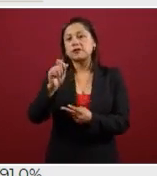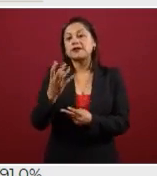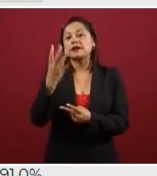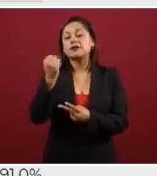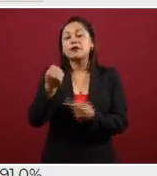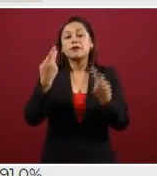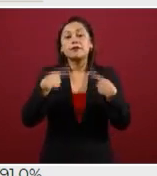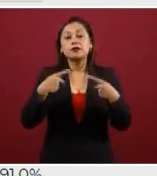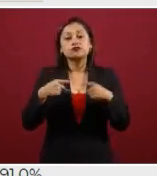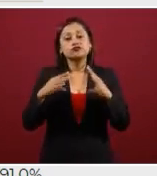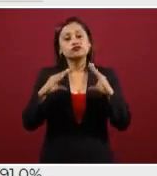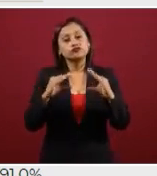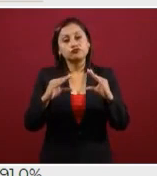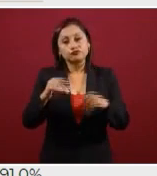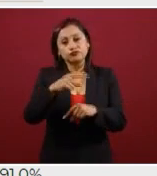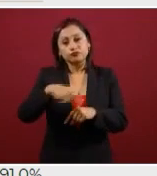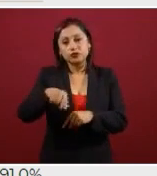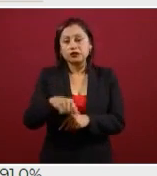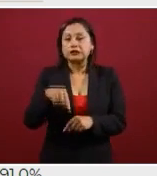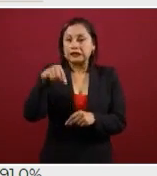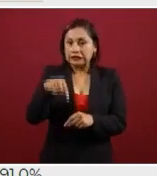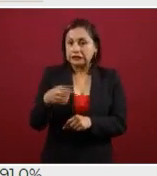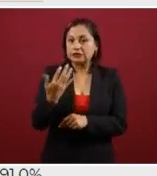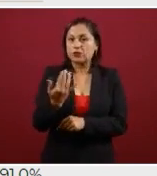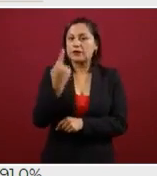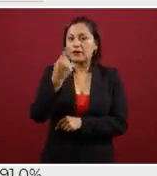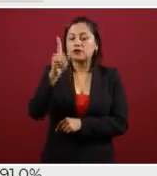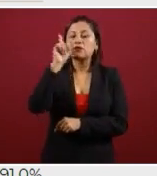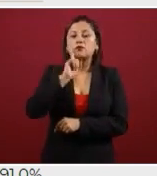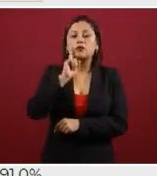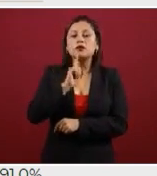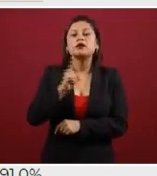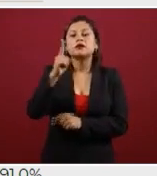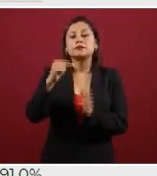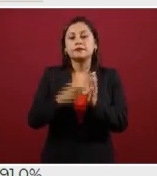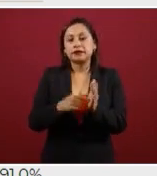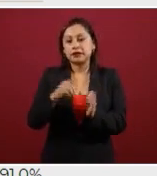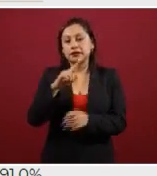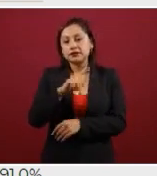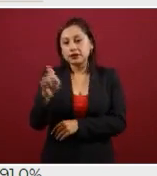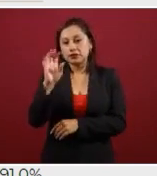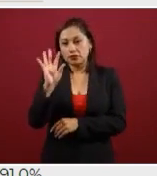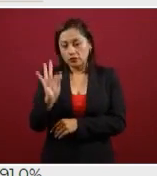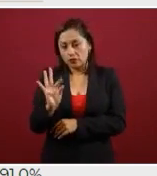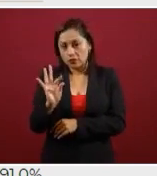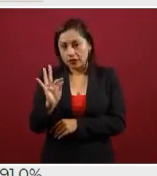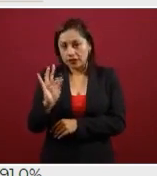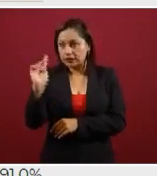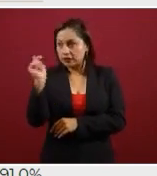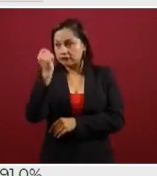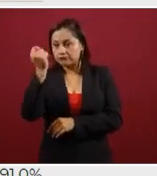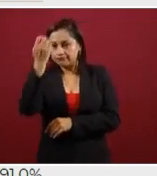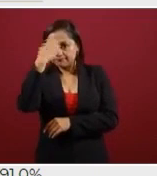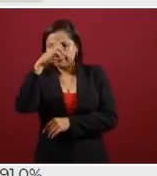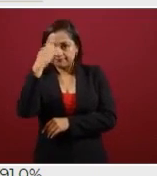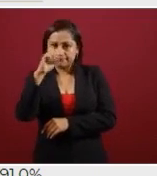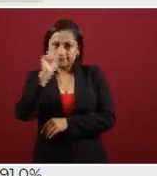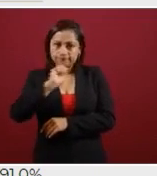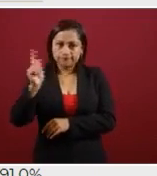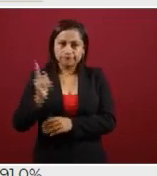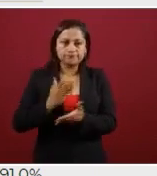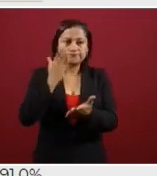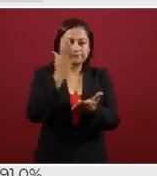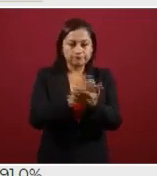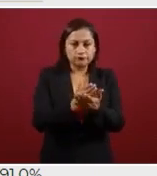ellos 51 son mujeres, tenemos a 1.140 técnicos productivos, ahí ya les había comentado, tiene